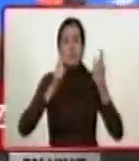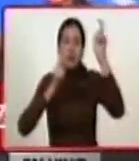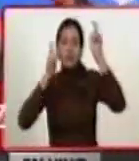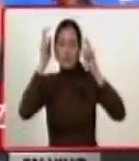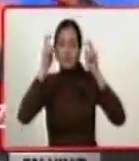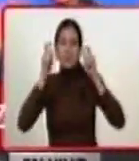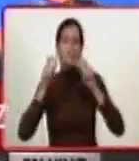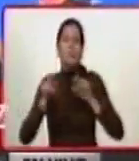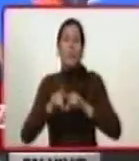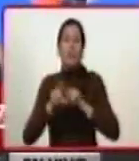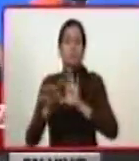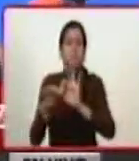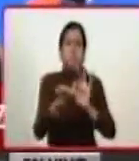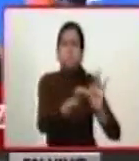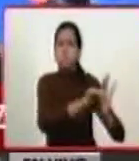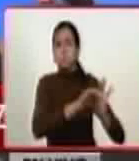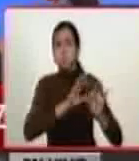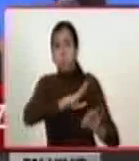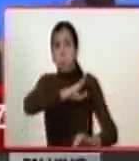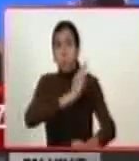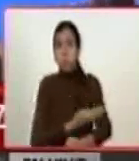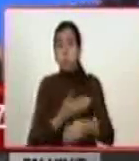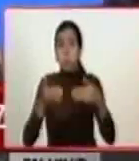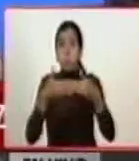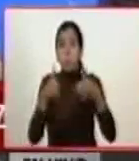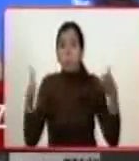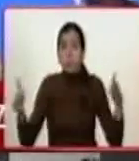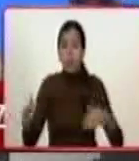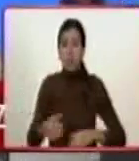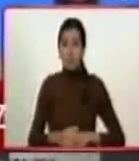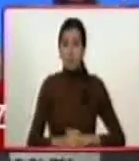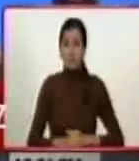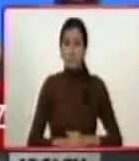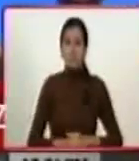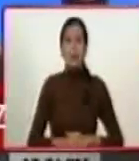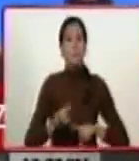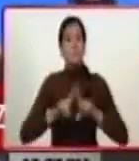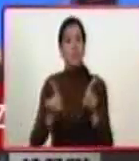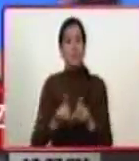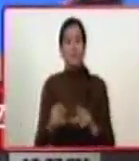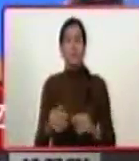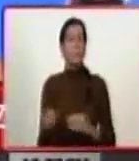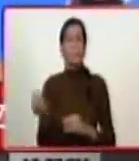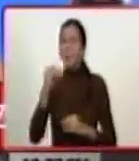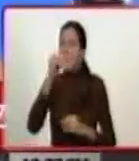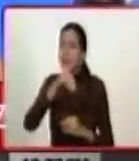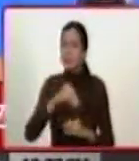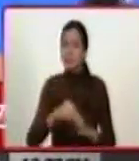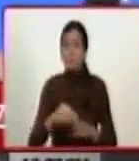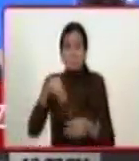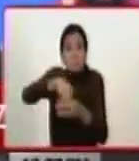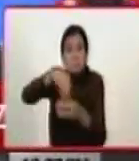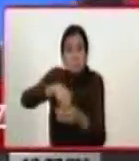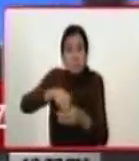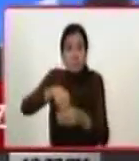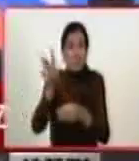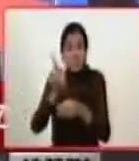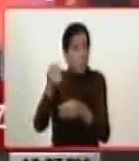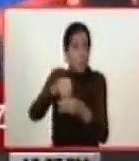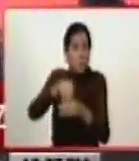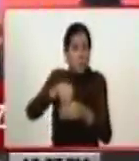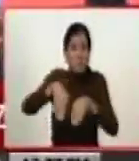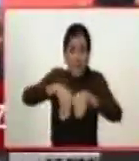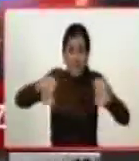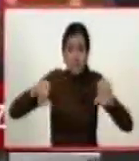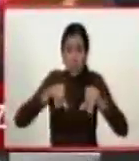que es una fuerza popular venezolana pero que va mucho más allá de nuestra frontera y eso es lo que